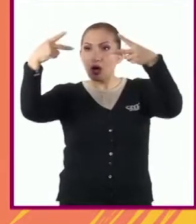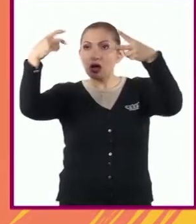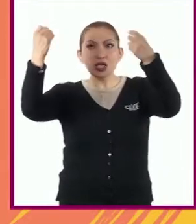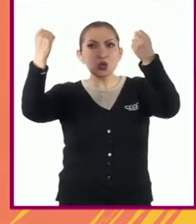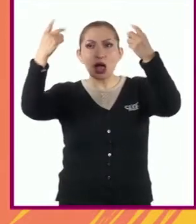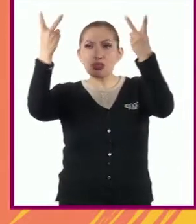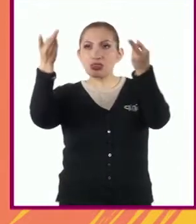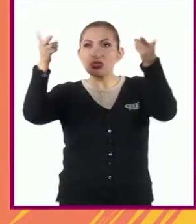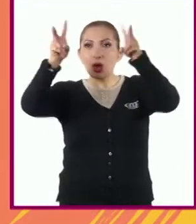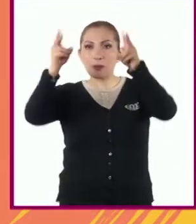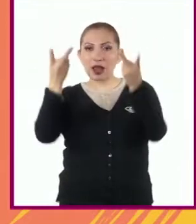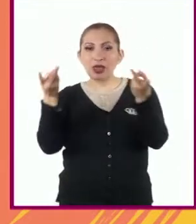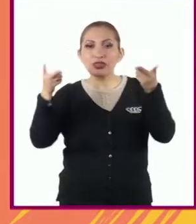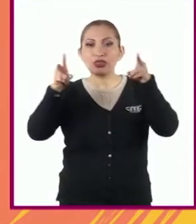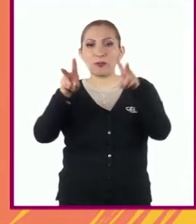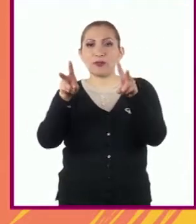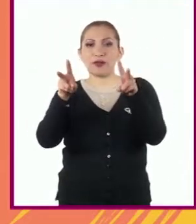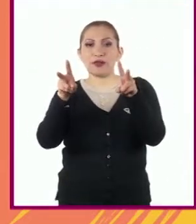proporción.